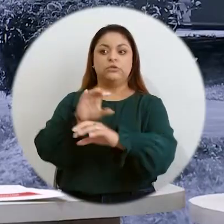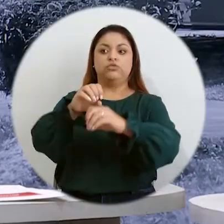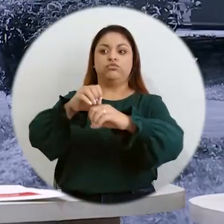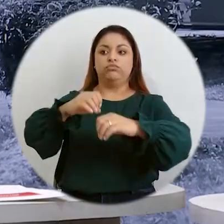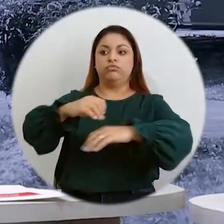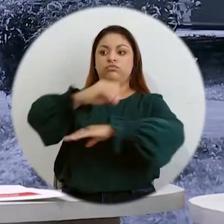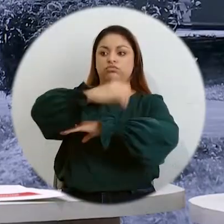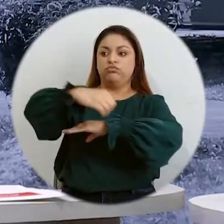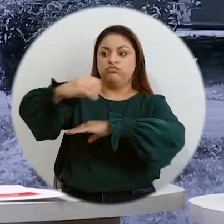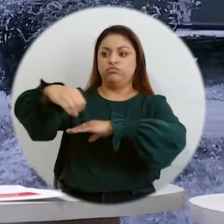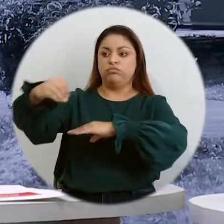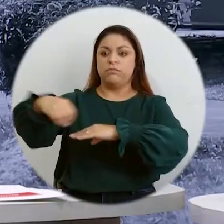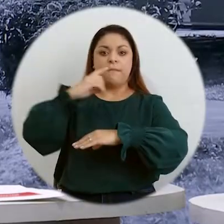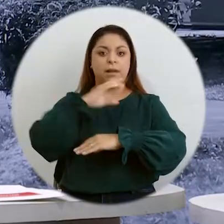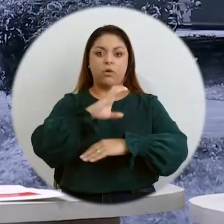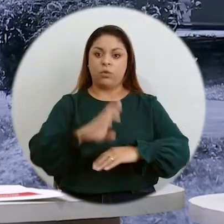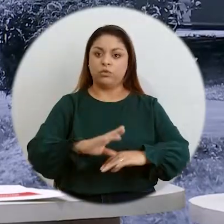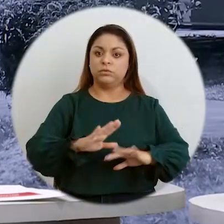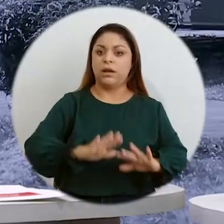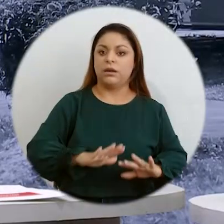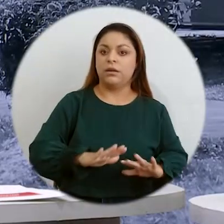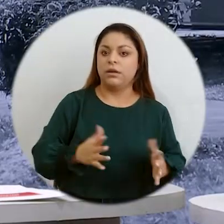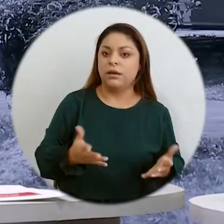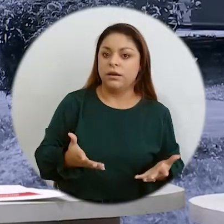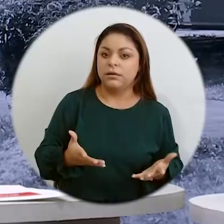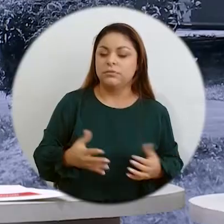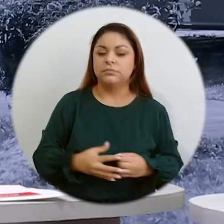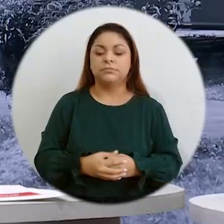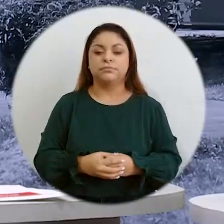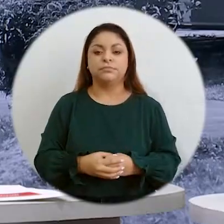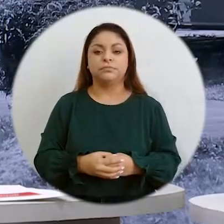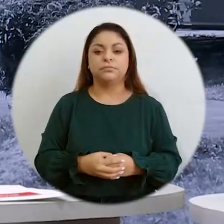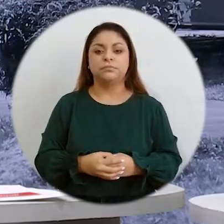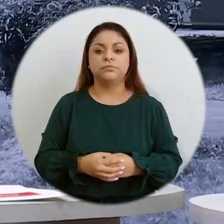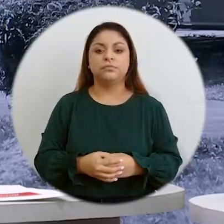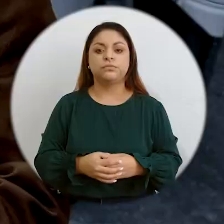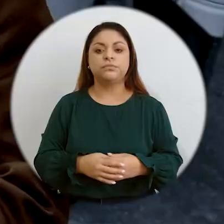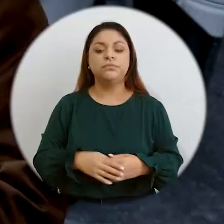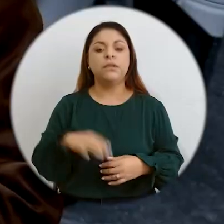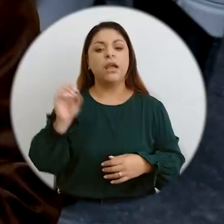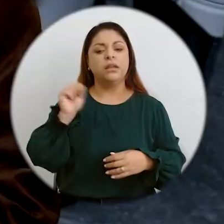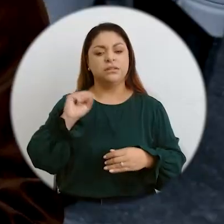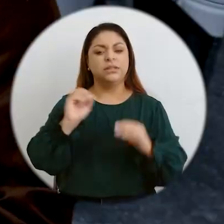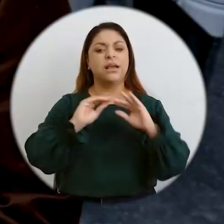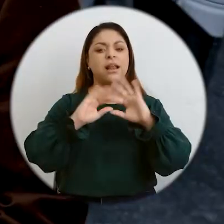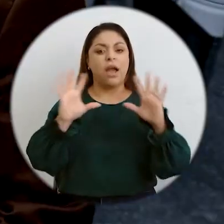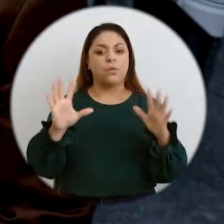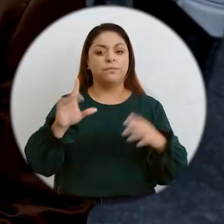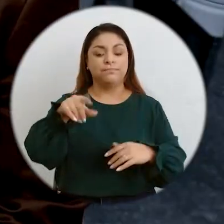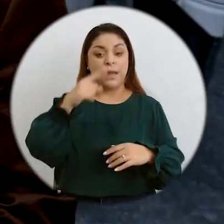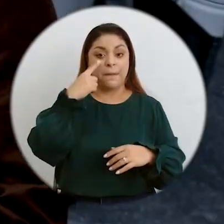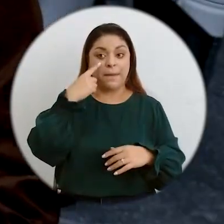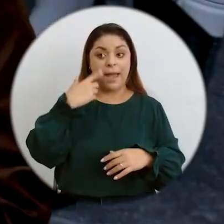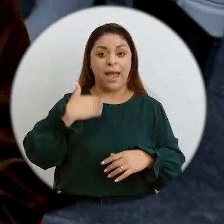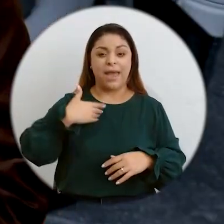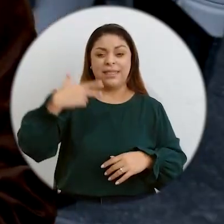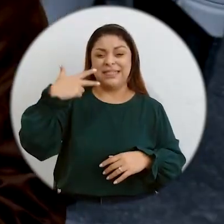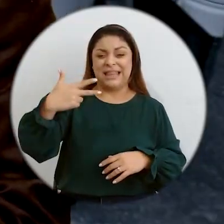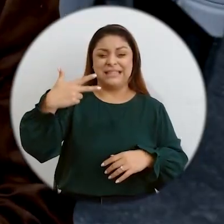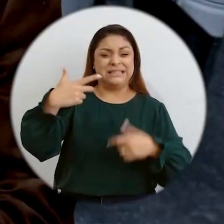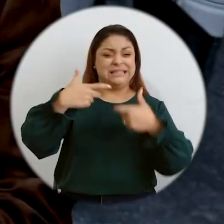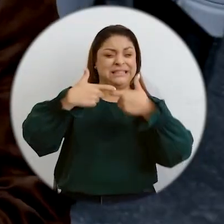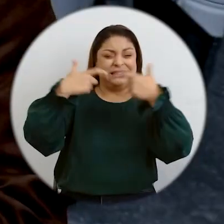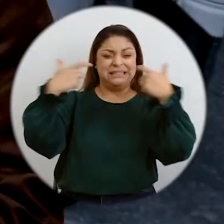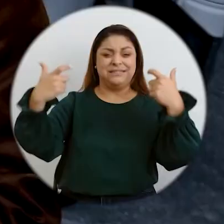país, los océanos con los que cuenta. Claro. Sí, los 3 grandes